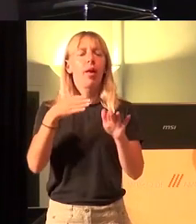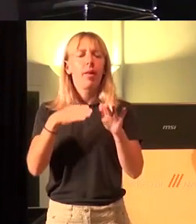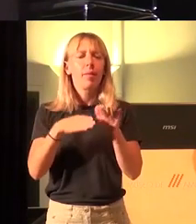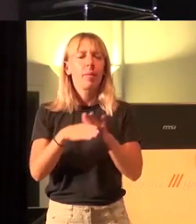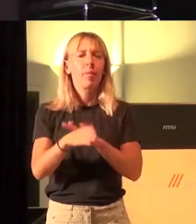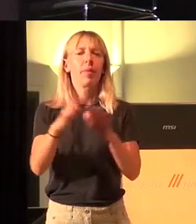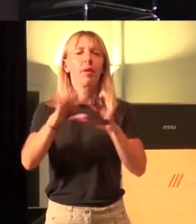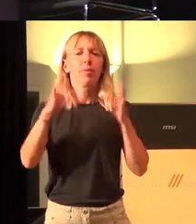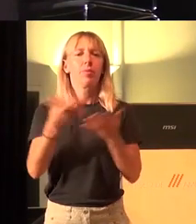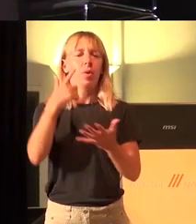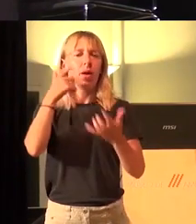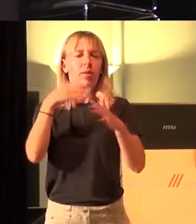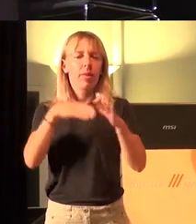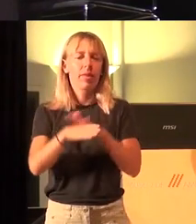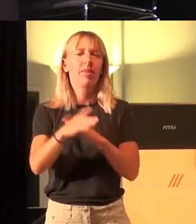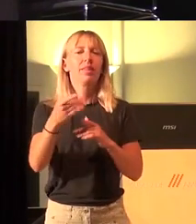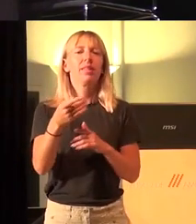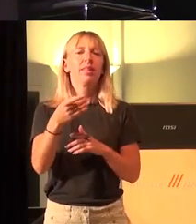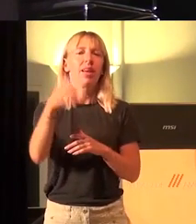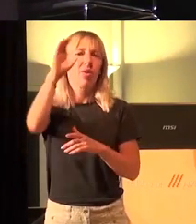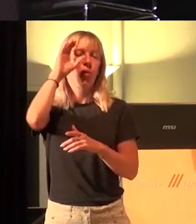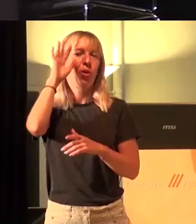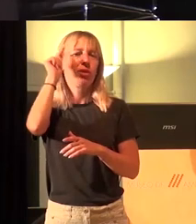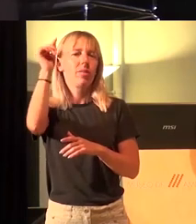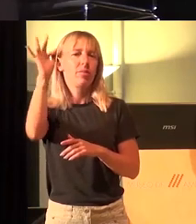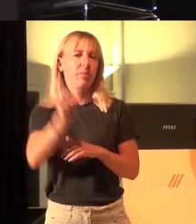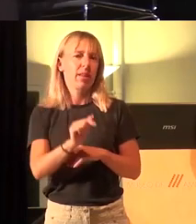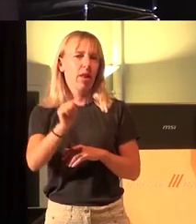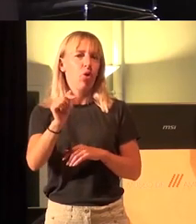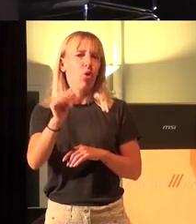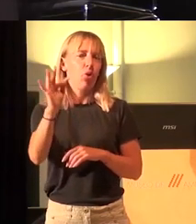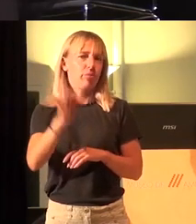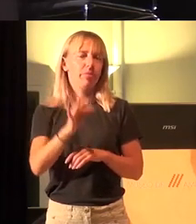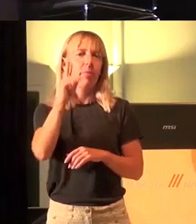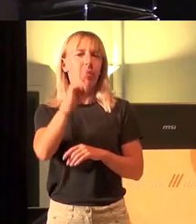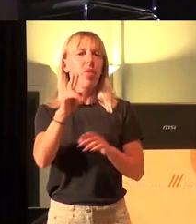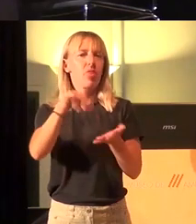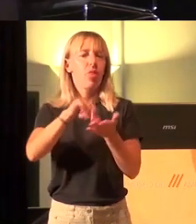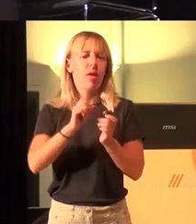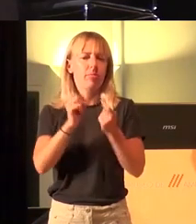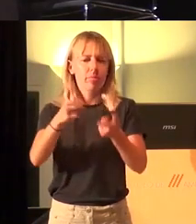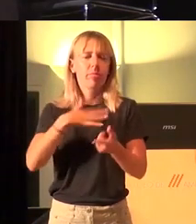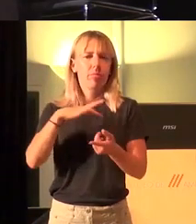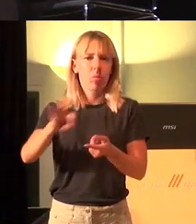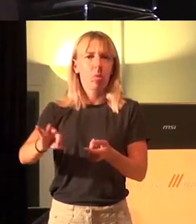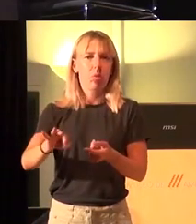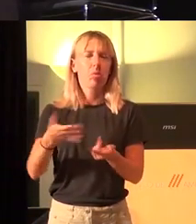que el mundo artístico vaya entrando, y como espectadores y espectadoras vayan viendo que la ciudad les ofrece unas